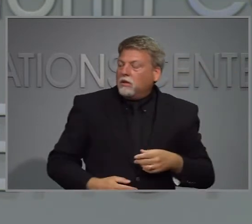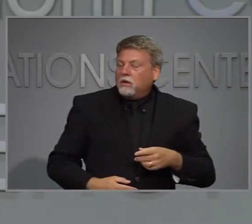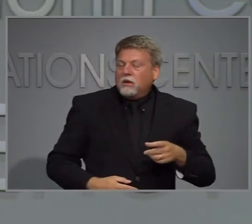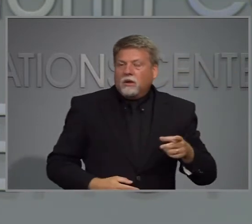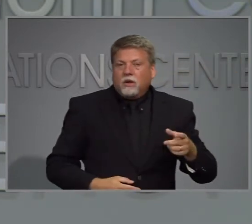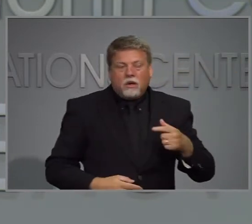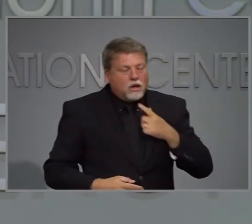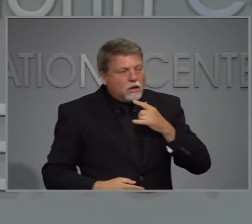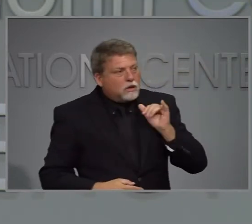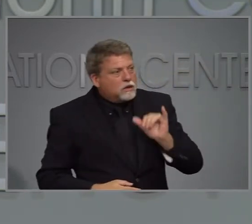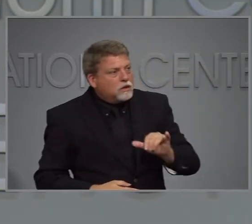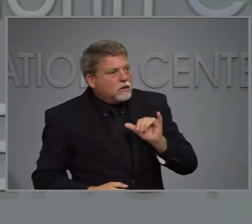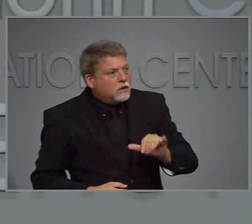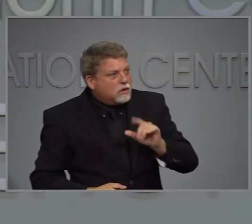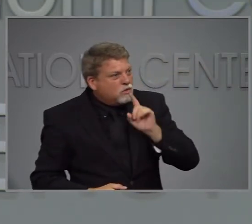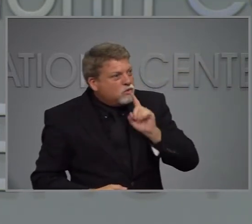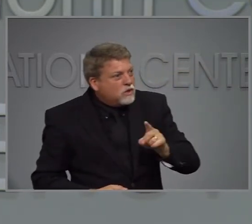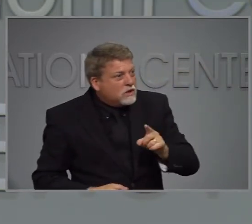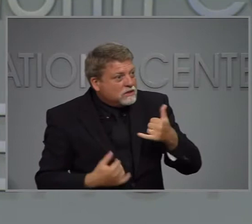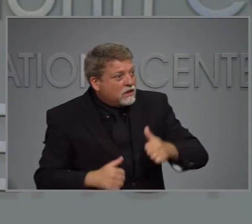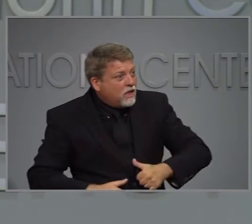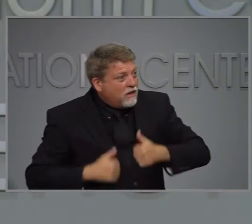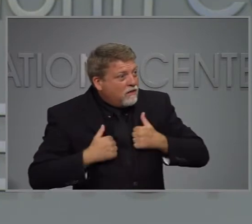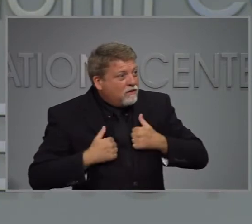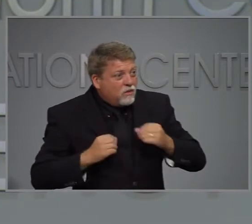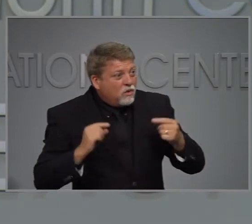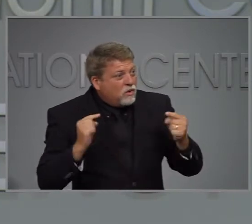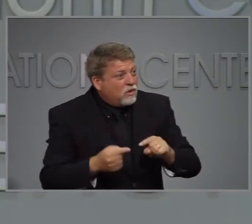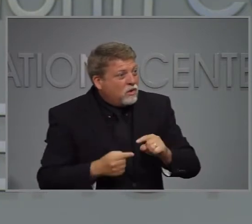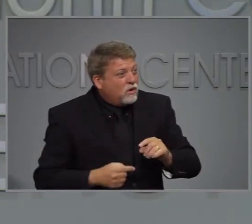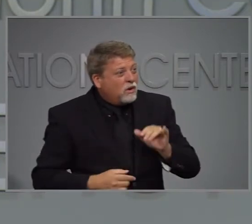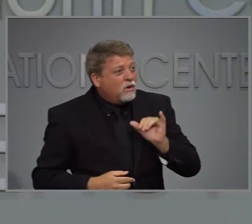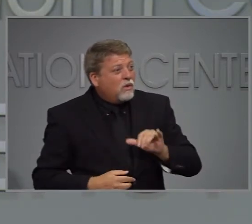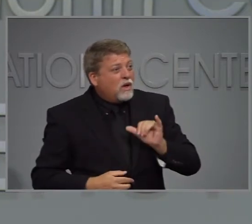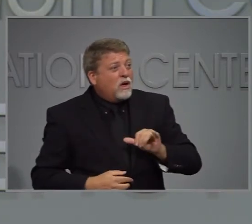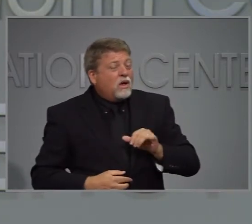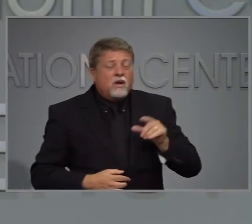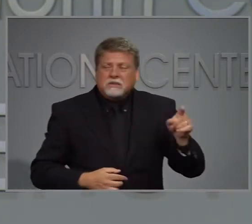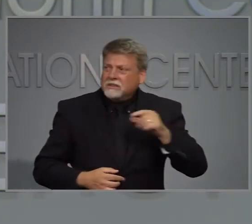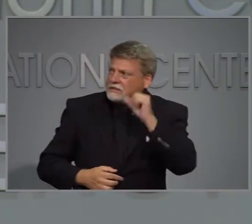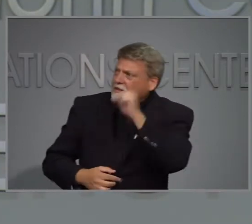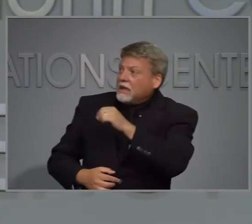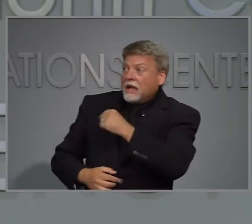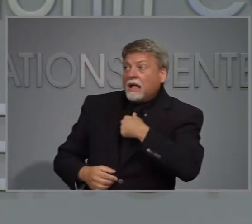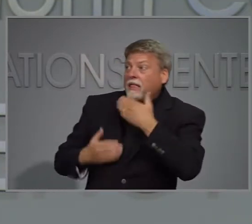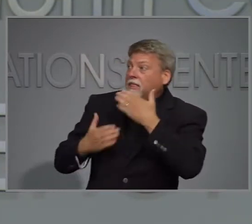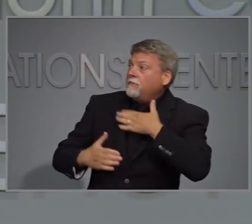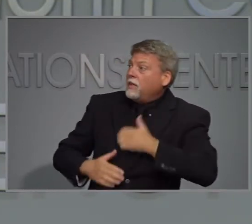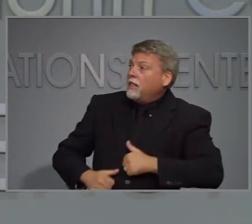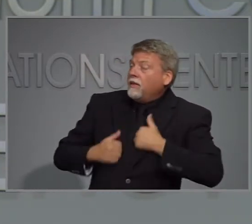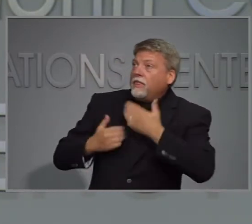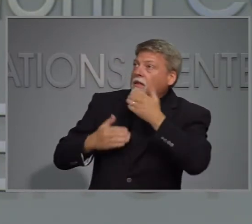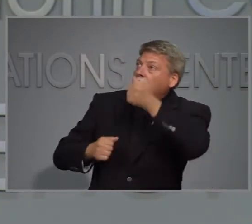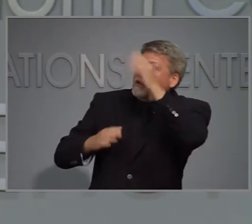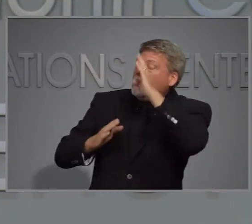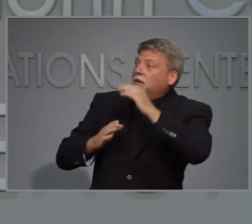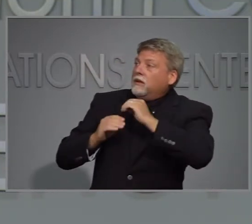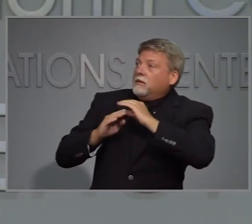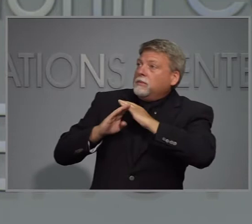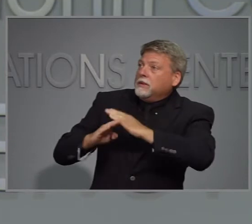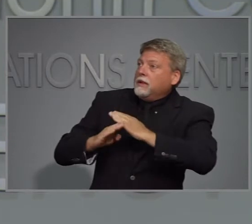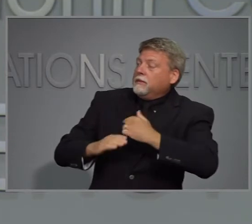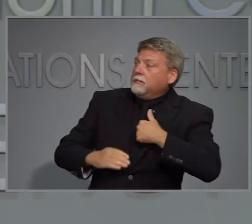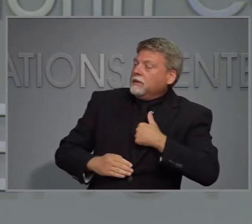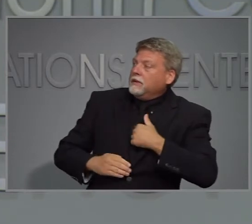que tenían, le daba gracias a Dios por su vida y la de su hija. Esto es increíble, ya sea que sea una tormenta,